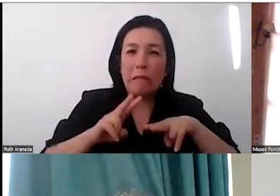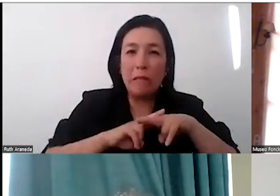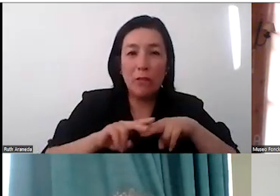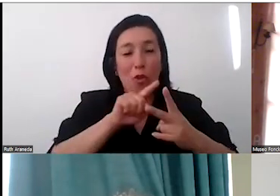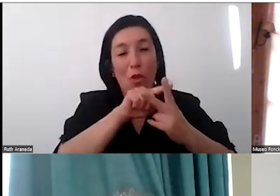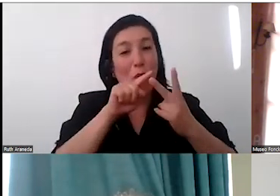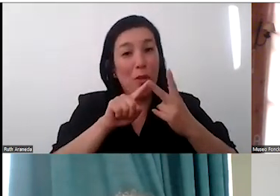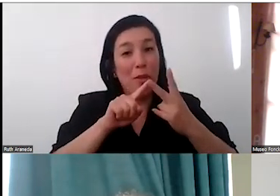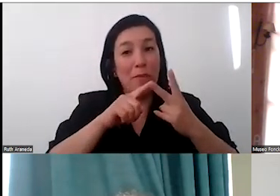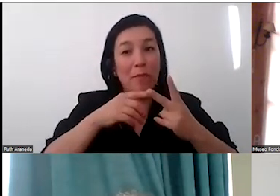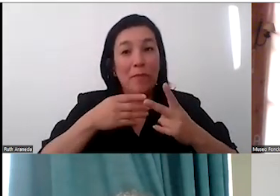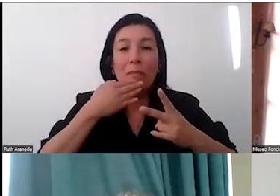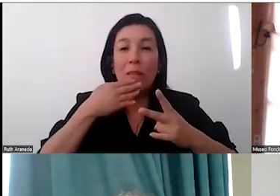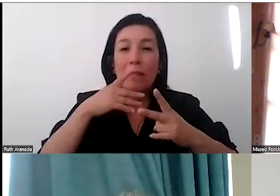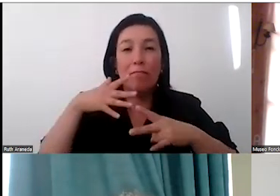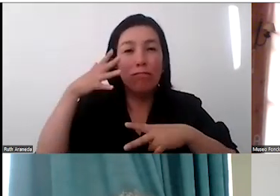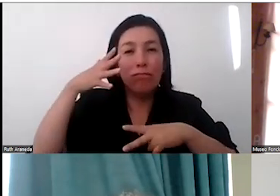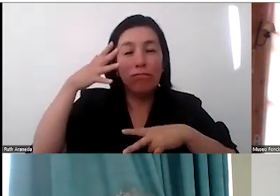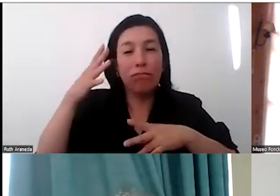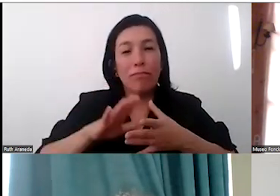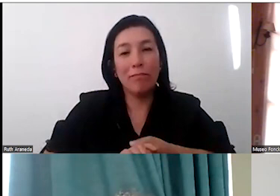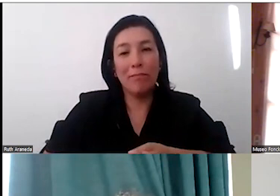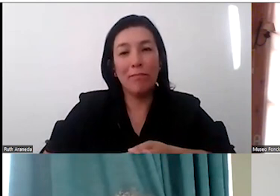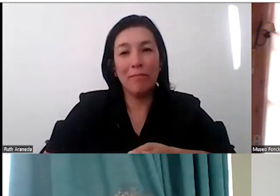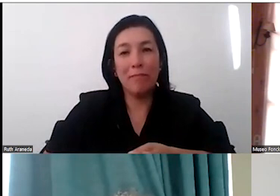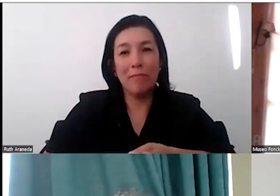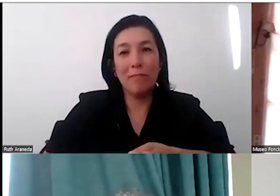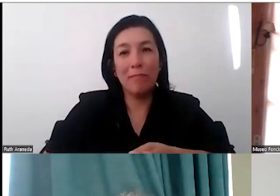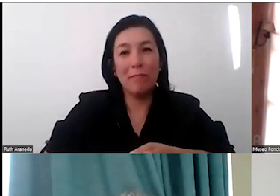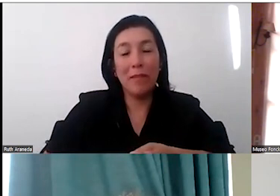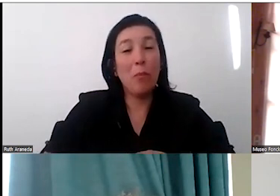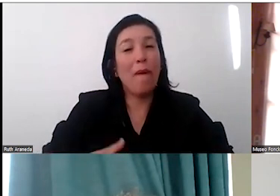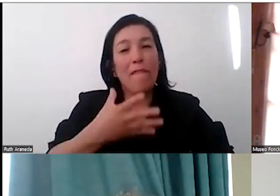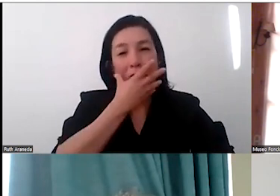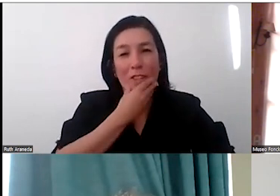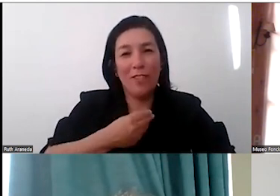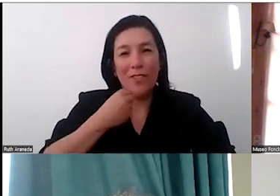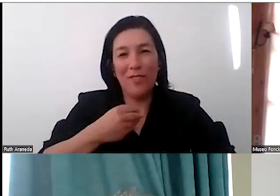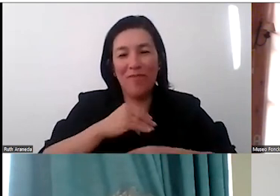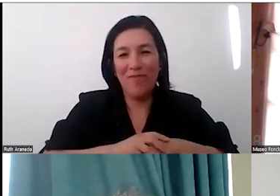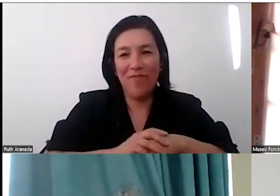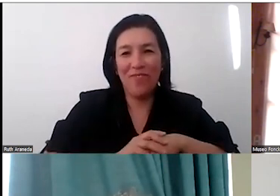dos exponentes y bueno, me parece muy lindo, muy lindo.